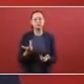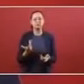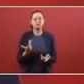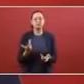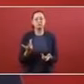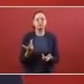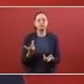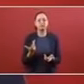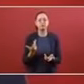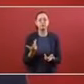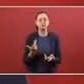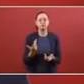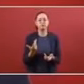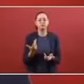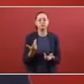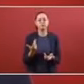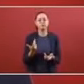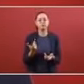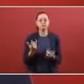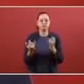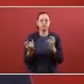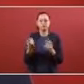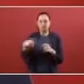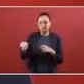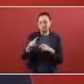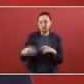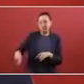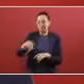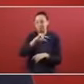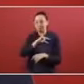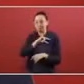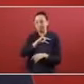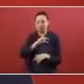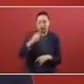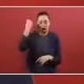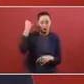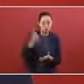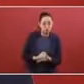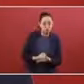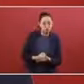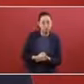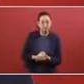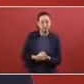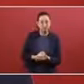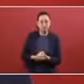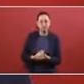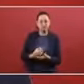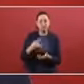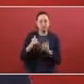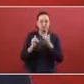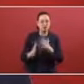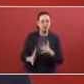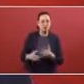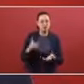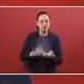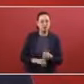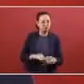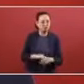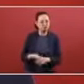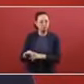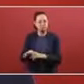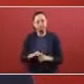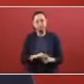vinculada a la antidemocracia, a la imposición de autoridades, a los fraudes electorales.